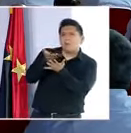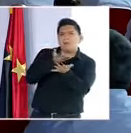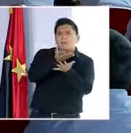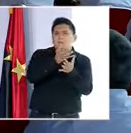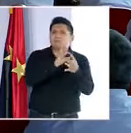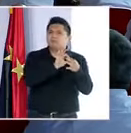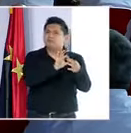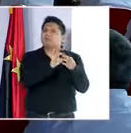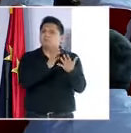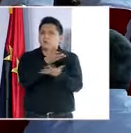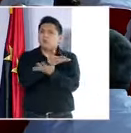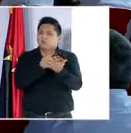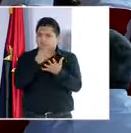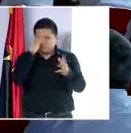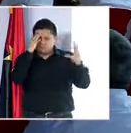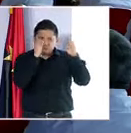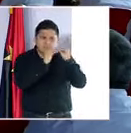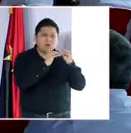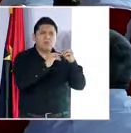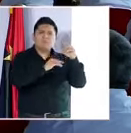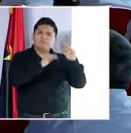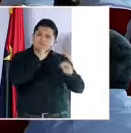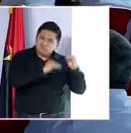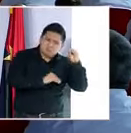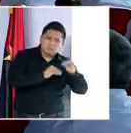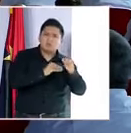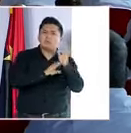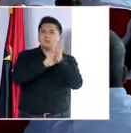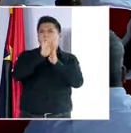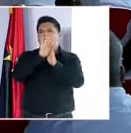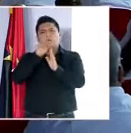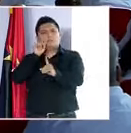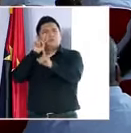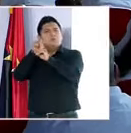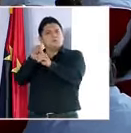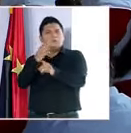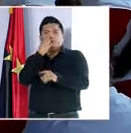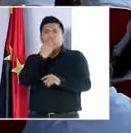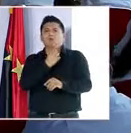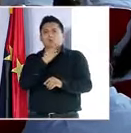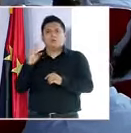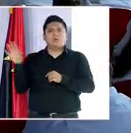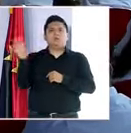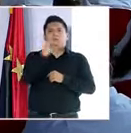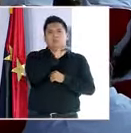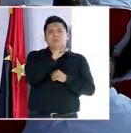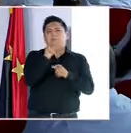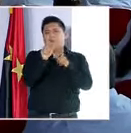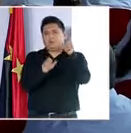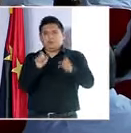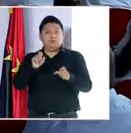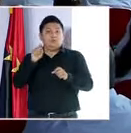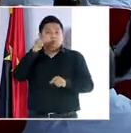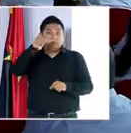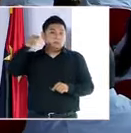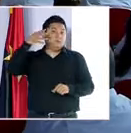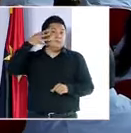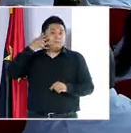mejor instrumento para construir una apuesta de desarrollo a todos los norte